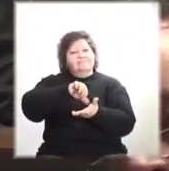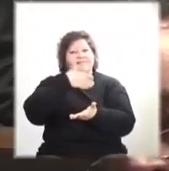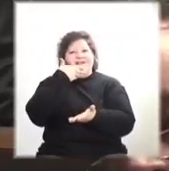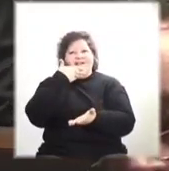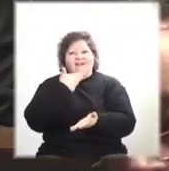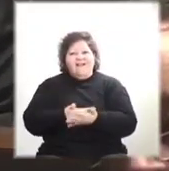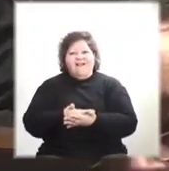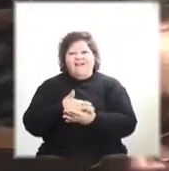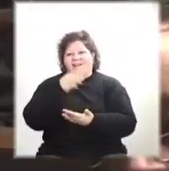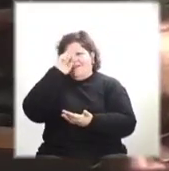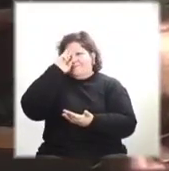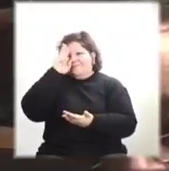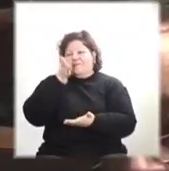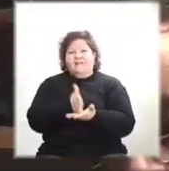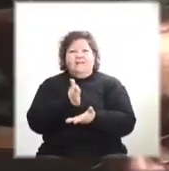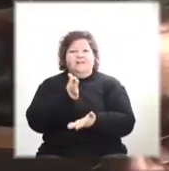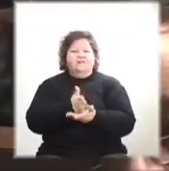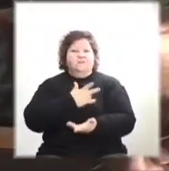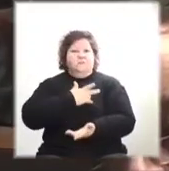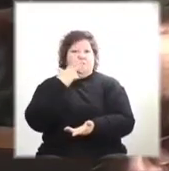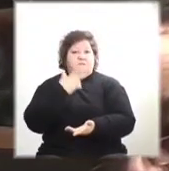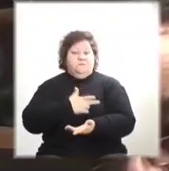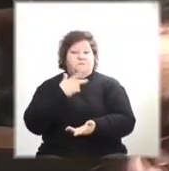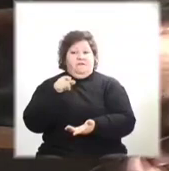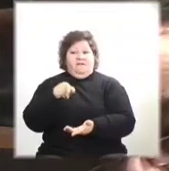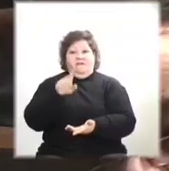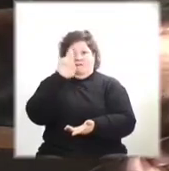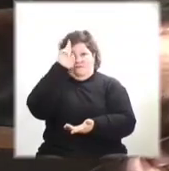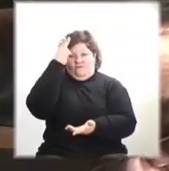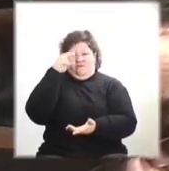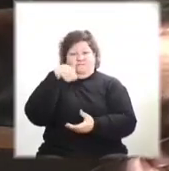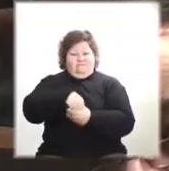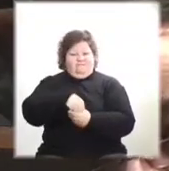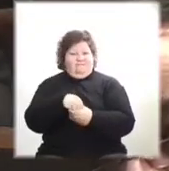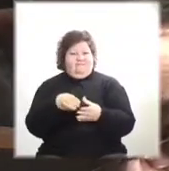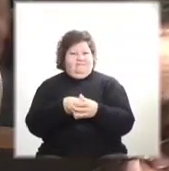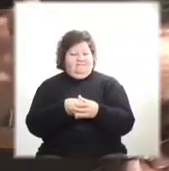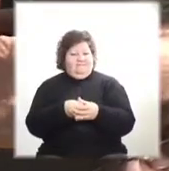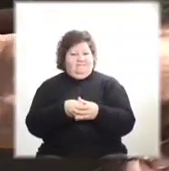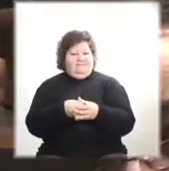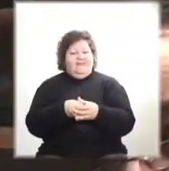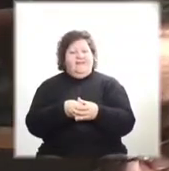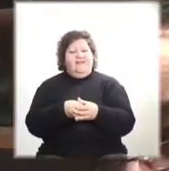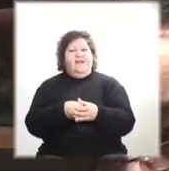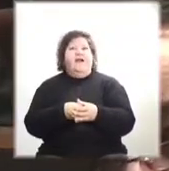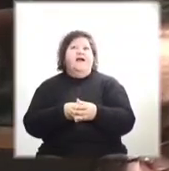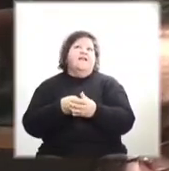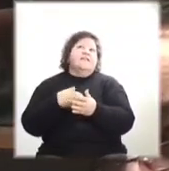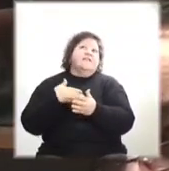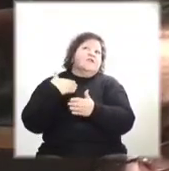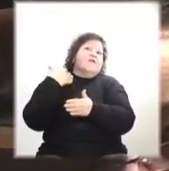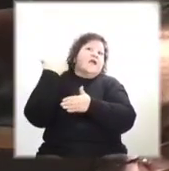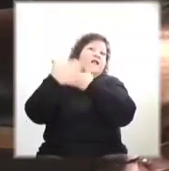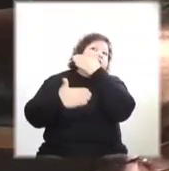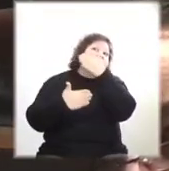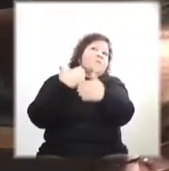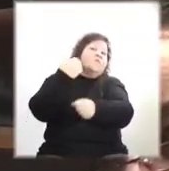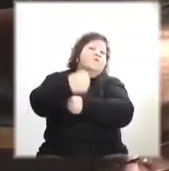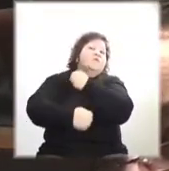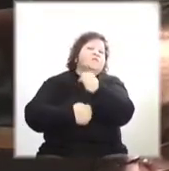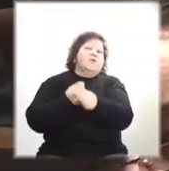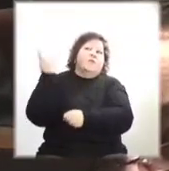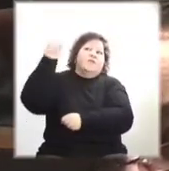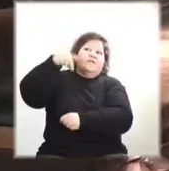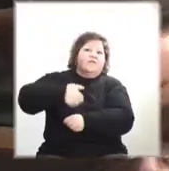admirados por su respeto a los derechos humanos. Y que lo que me parece que deberíamos hacer es, dentro de algunos años, cuando caiga de nuevo a las